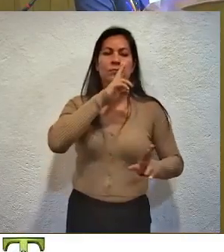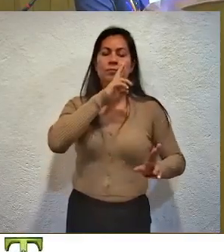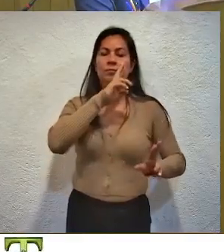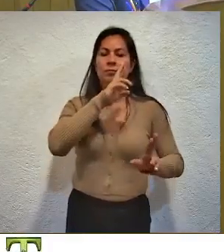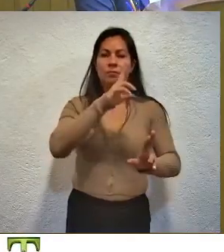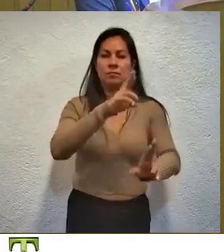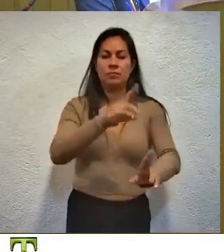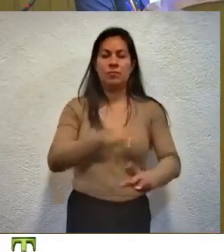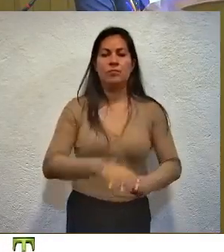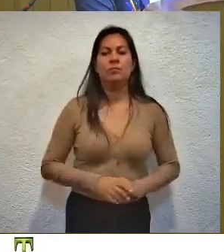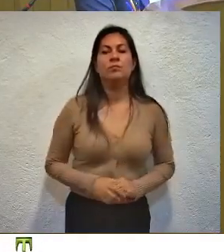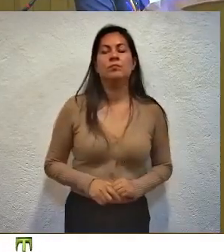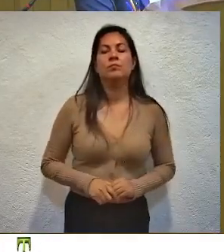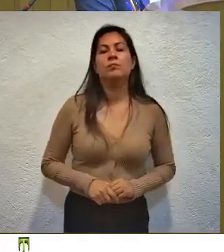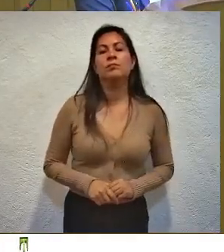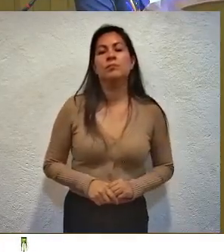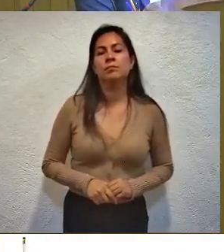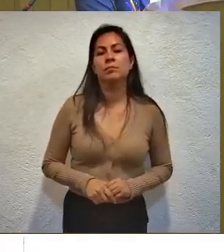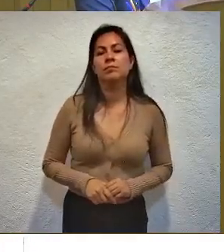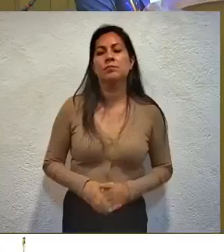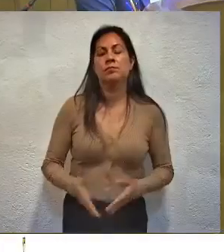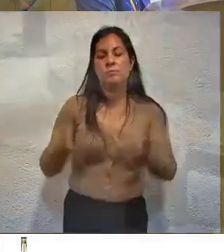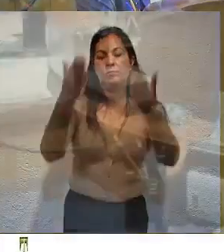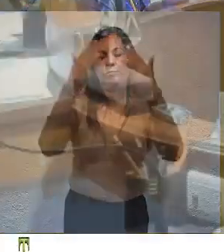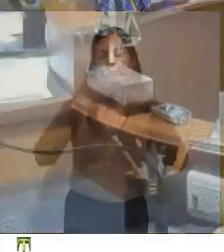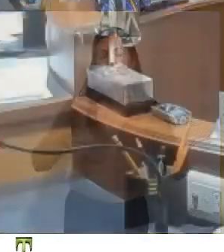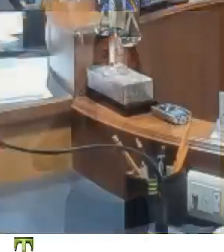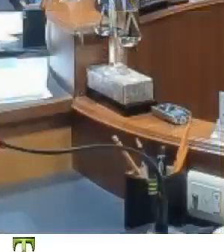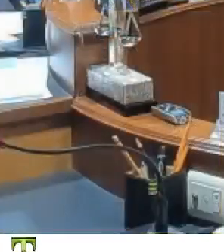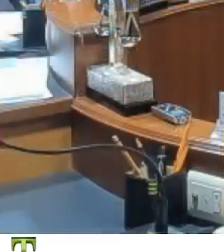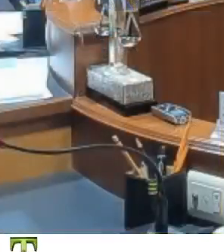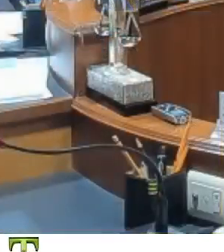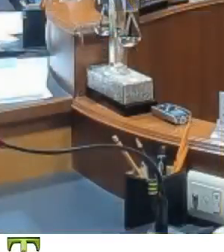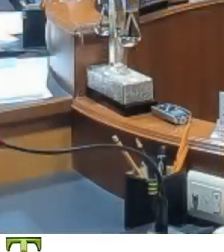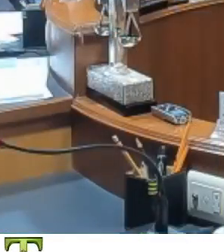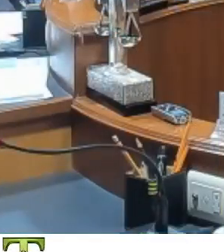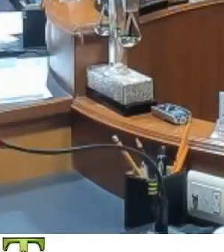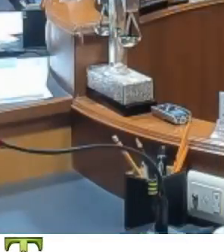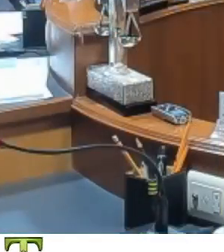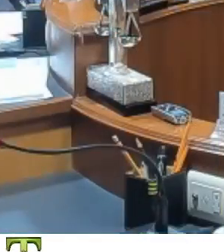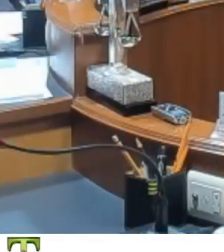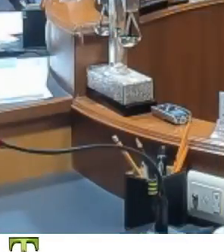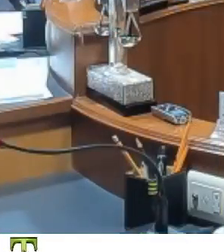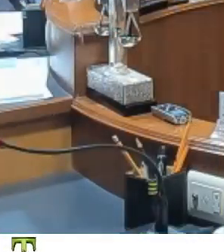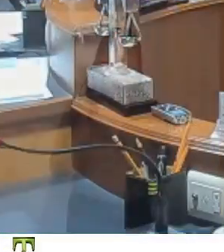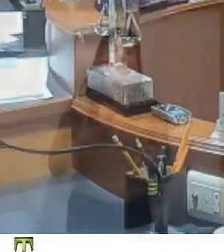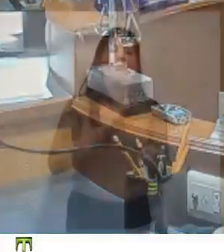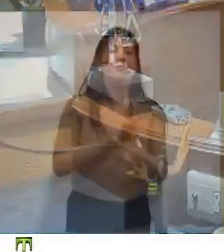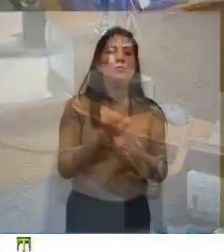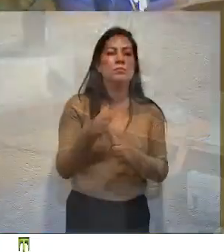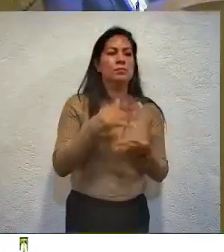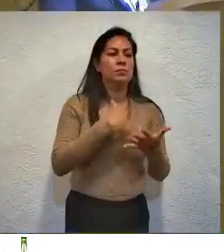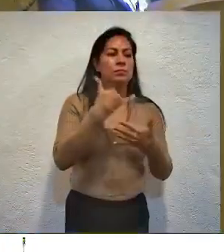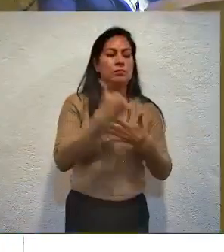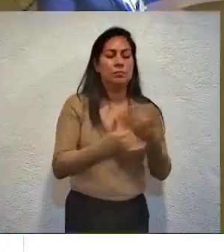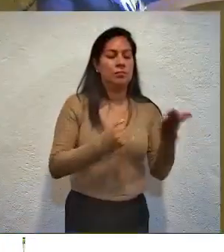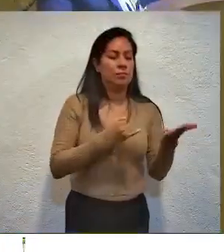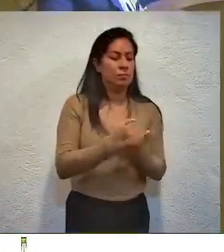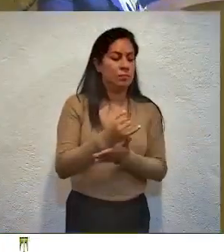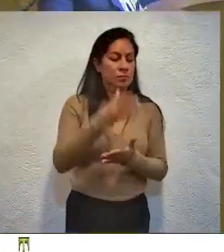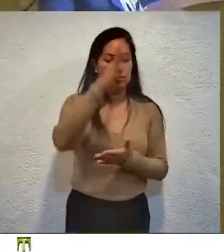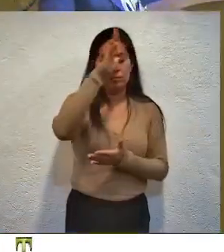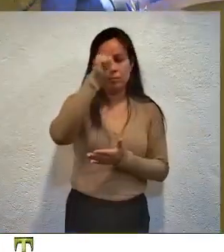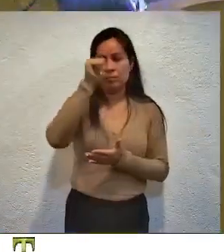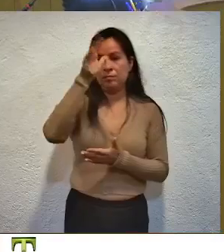resolución mencionada. El tercer asunto listado para analizar y resolver corresponde al proyecto de sentencia